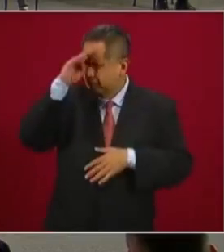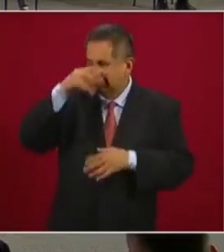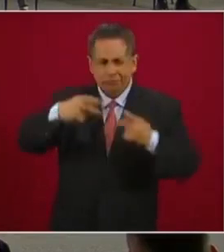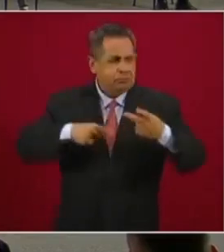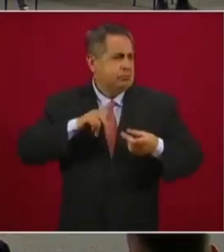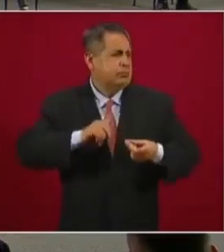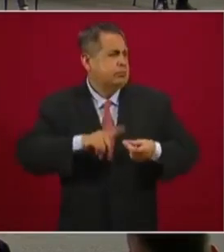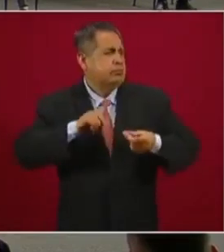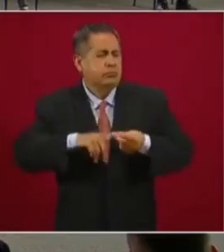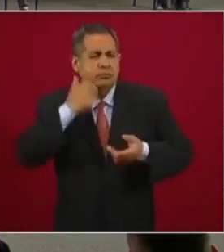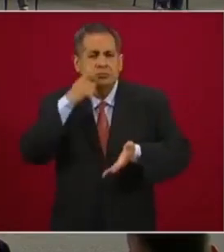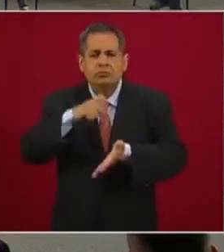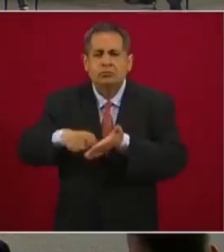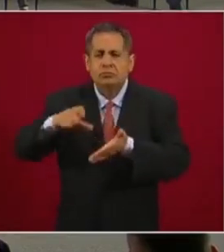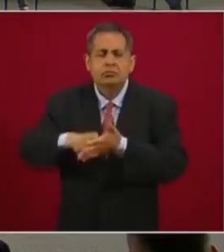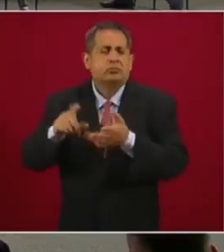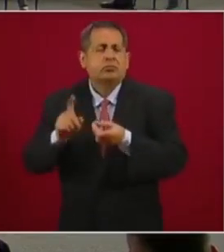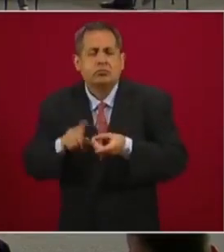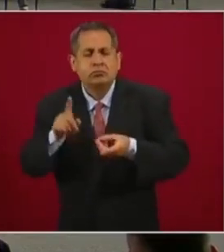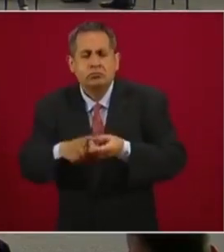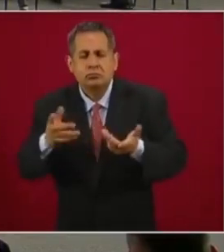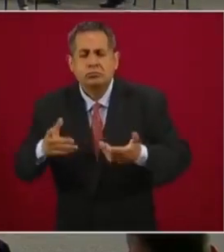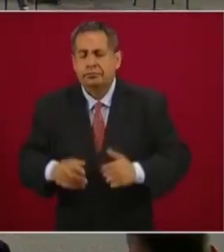preguntan sobre eso.